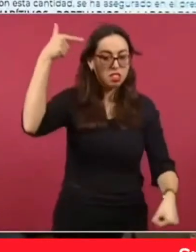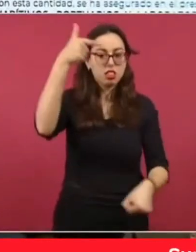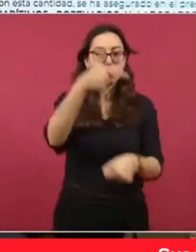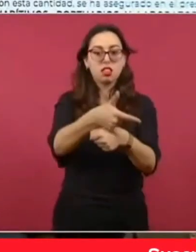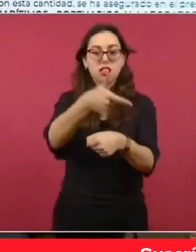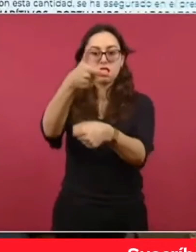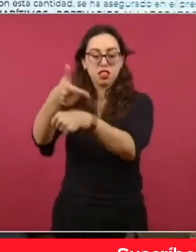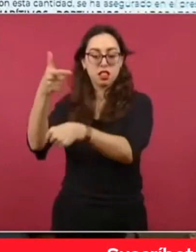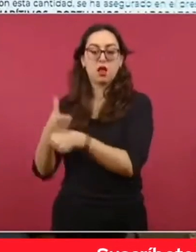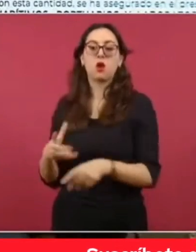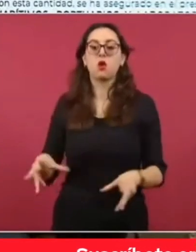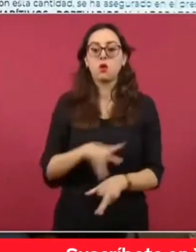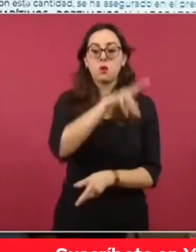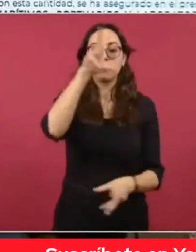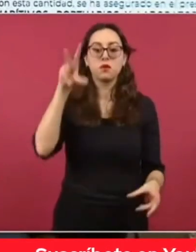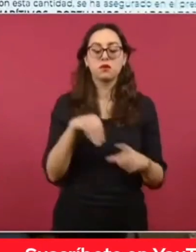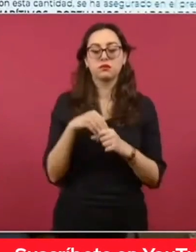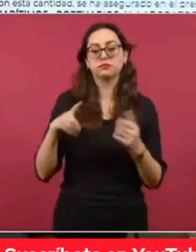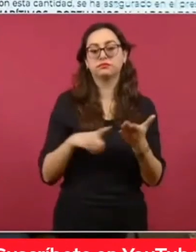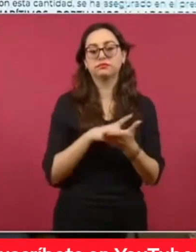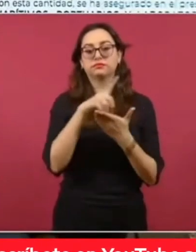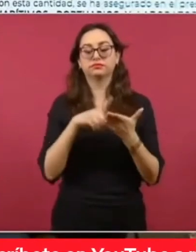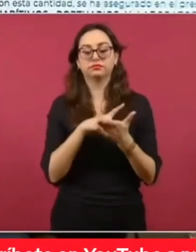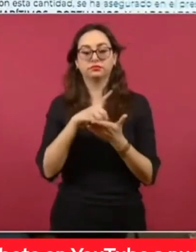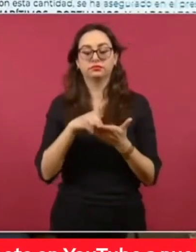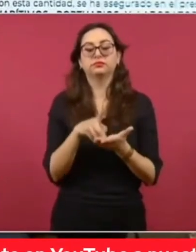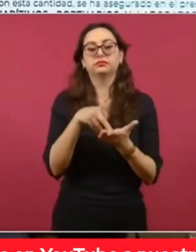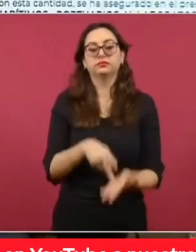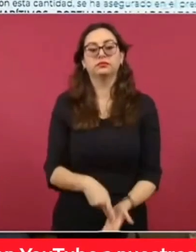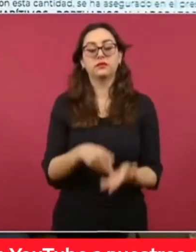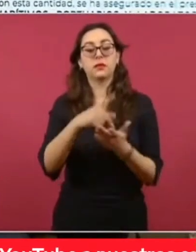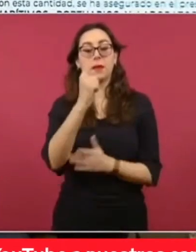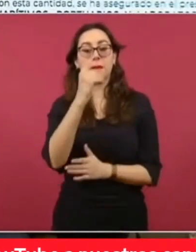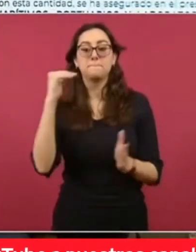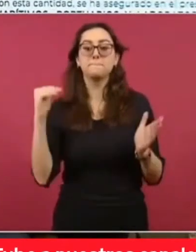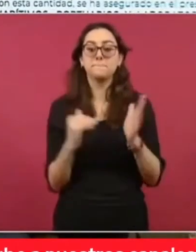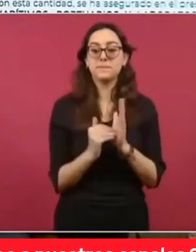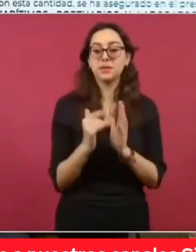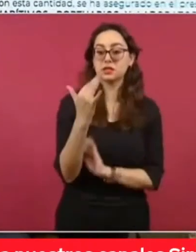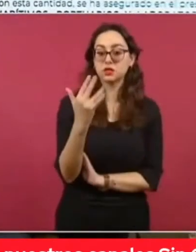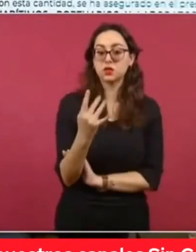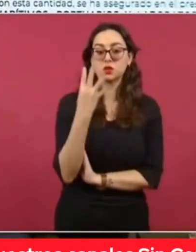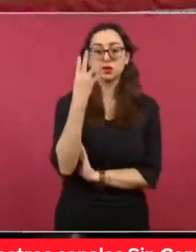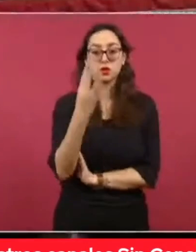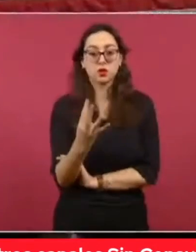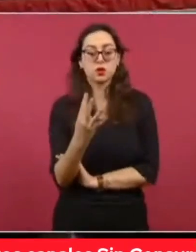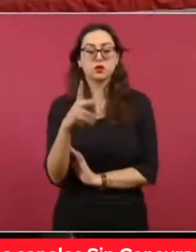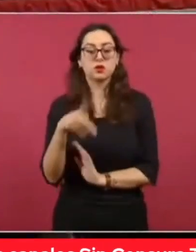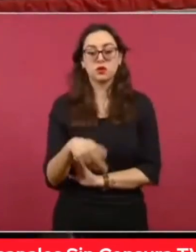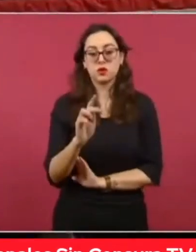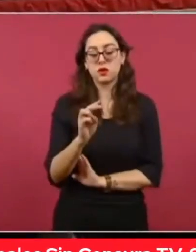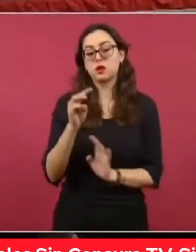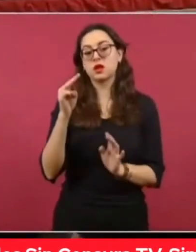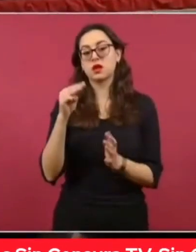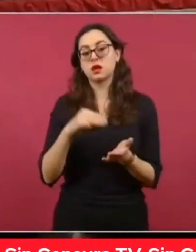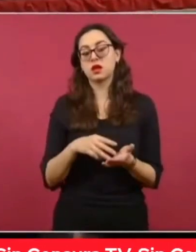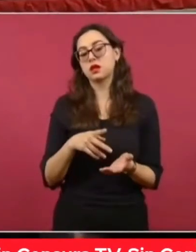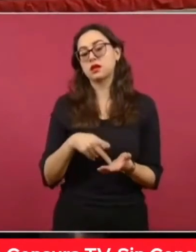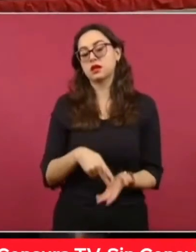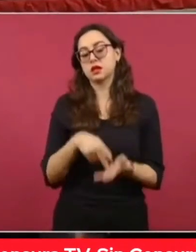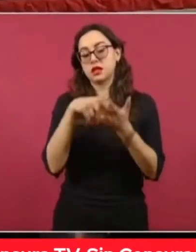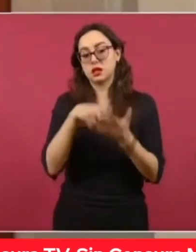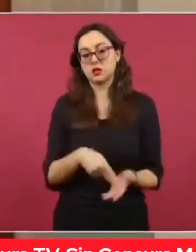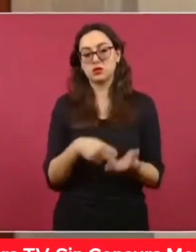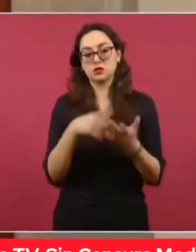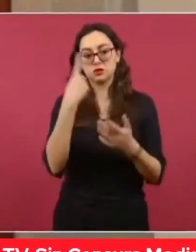todo lo que es la metanfetamina con un peso Ministerial de mil cincuenta y cuatro kilogramos de metanfetamina en proceso de ser